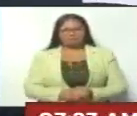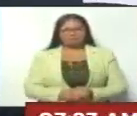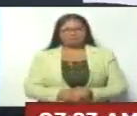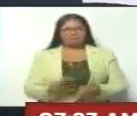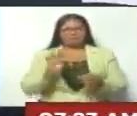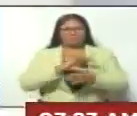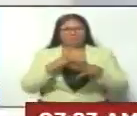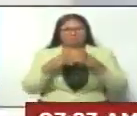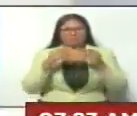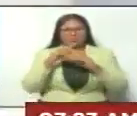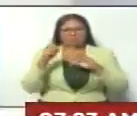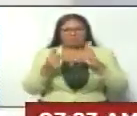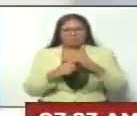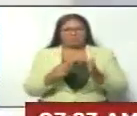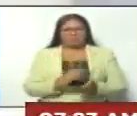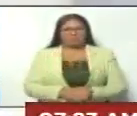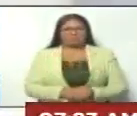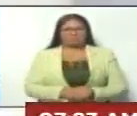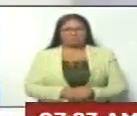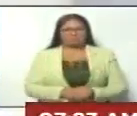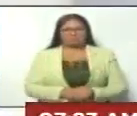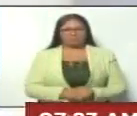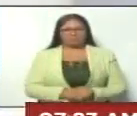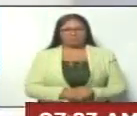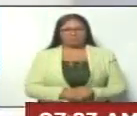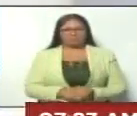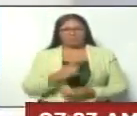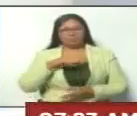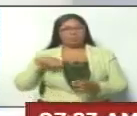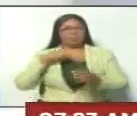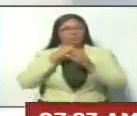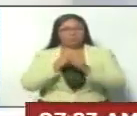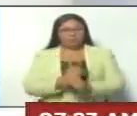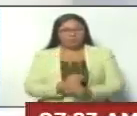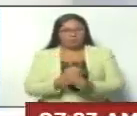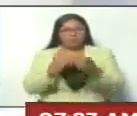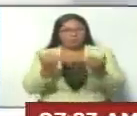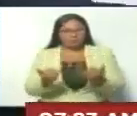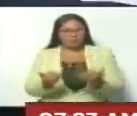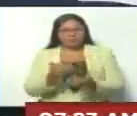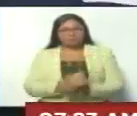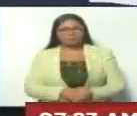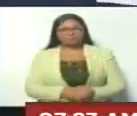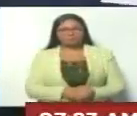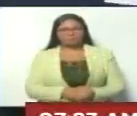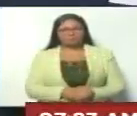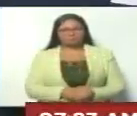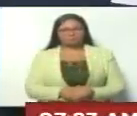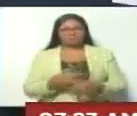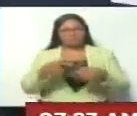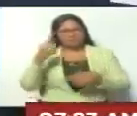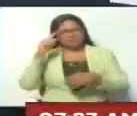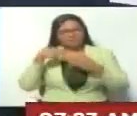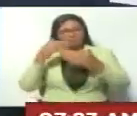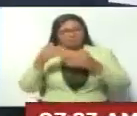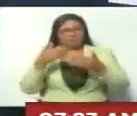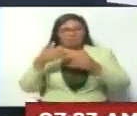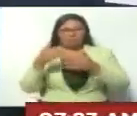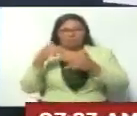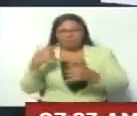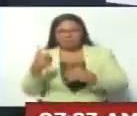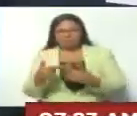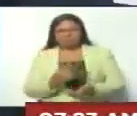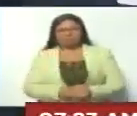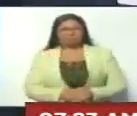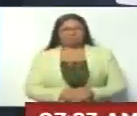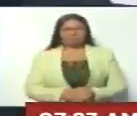conticinio. Llegó el conticinio. Estamos esperando para solucionar. Sí, están en... bueno, de eso también podemos conversar